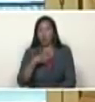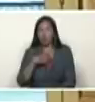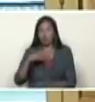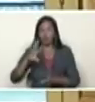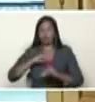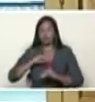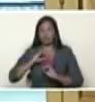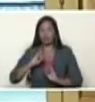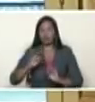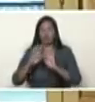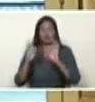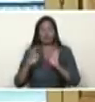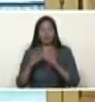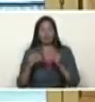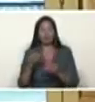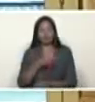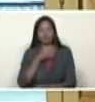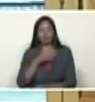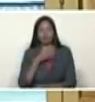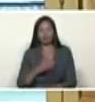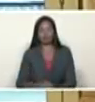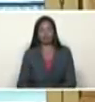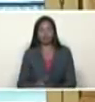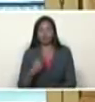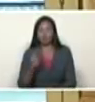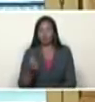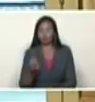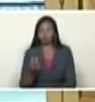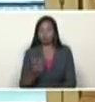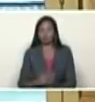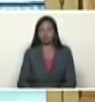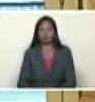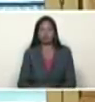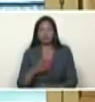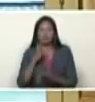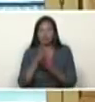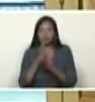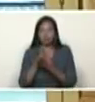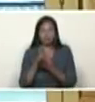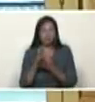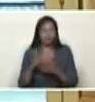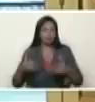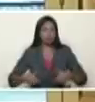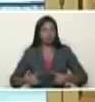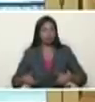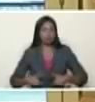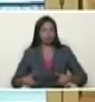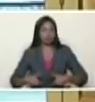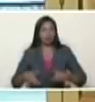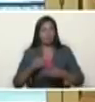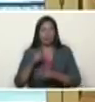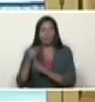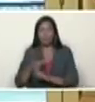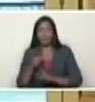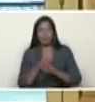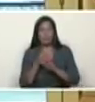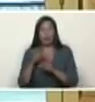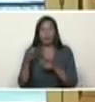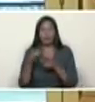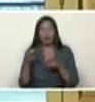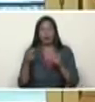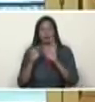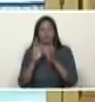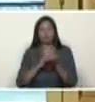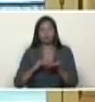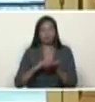aceptar retroceso social, no. Tenemos que siempre resistir, batallar y buscar